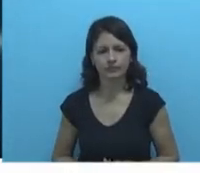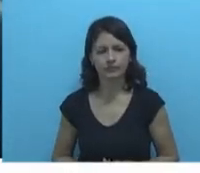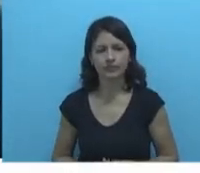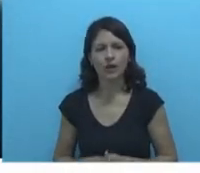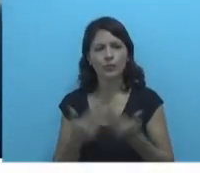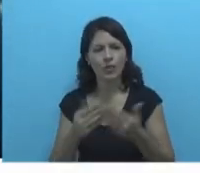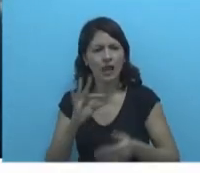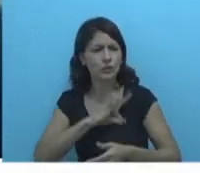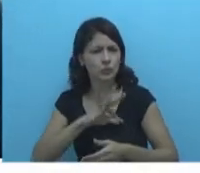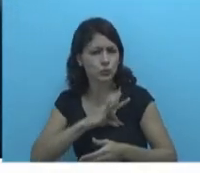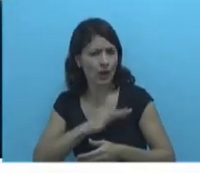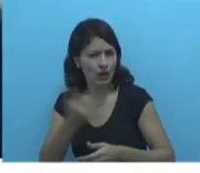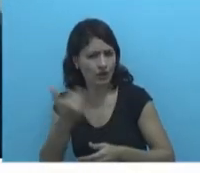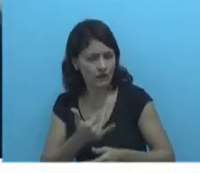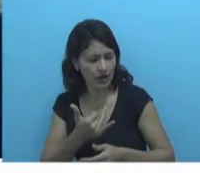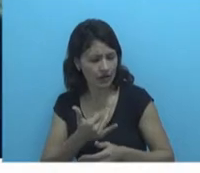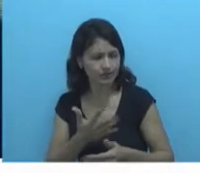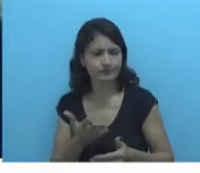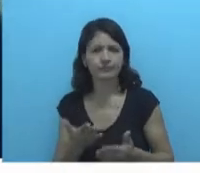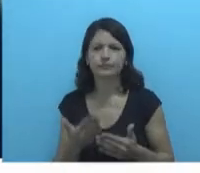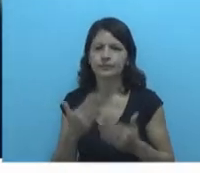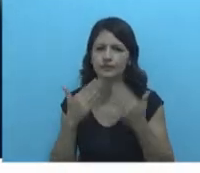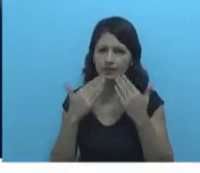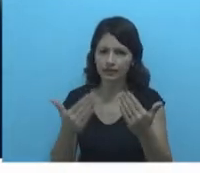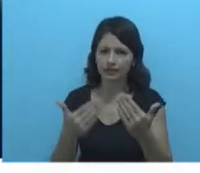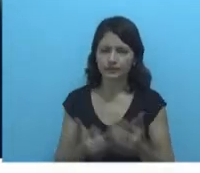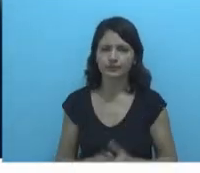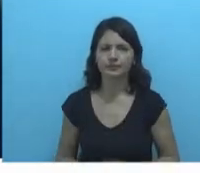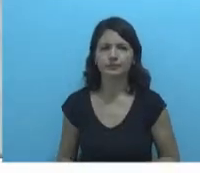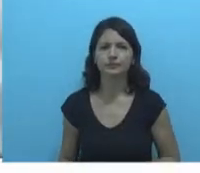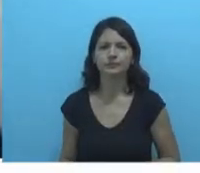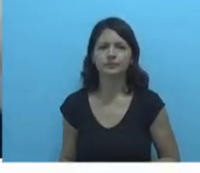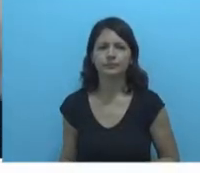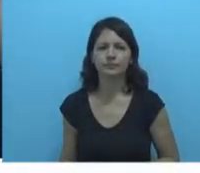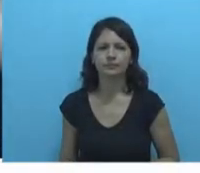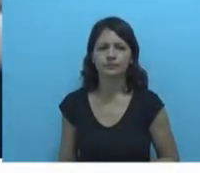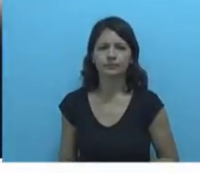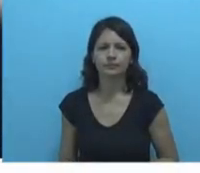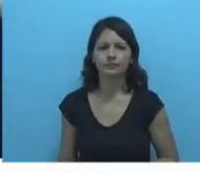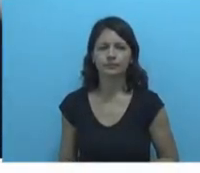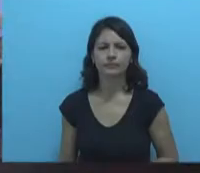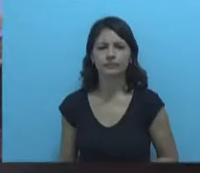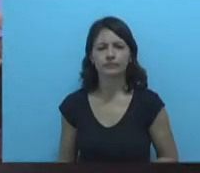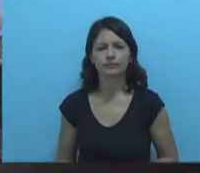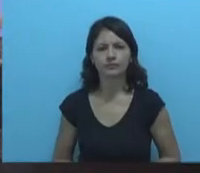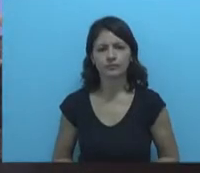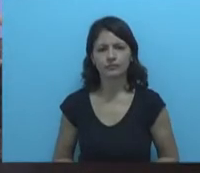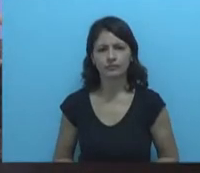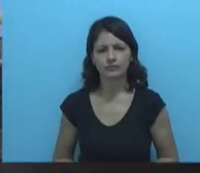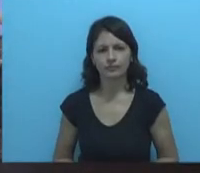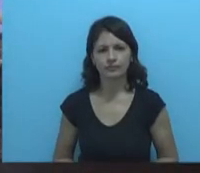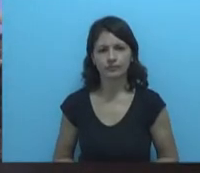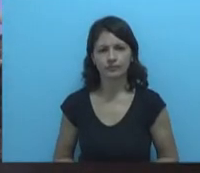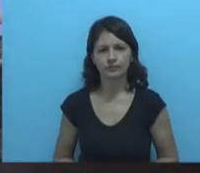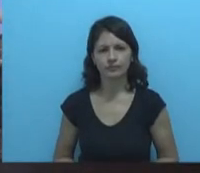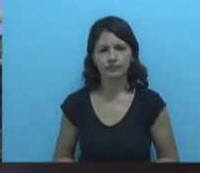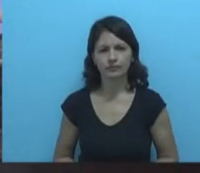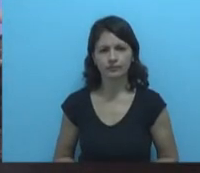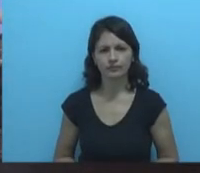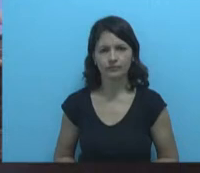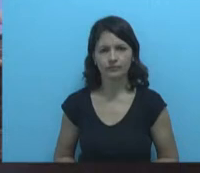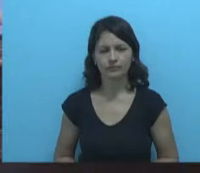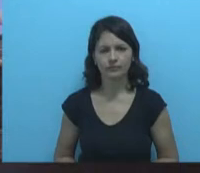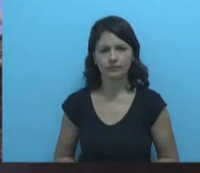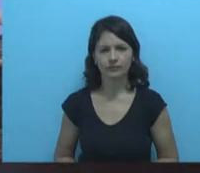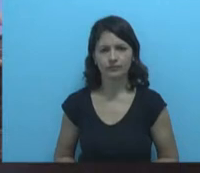genuina y responsable. Muchas gracias. Gracias, diputado Orsiani. Tiene la palabra el diputado Real.